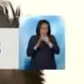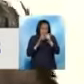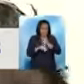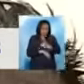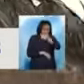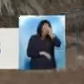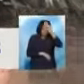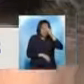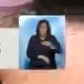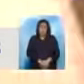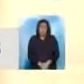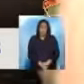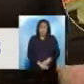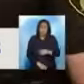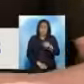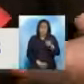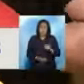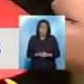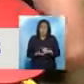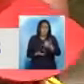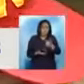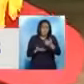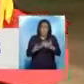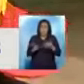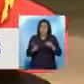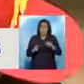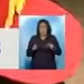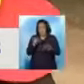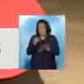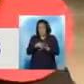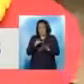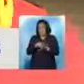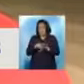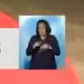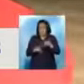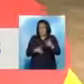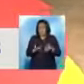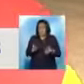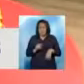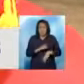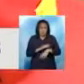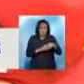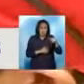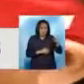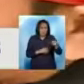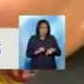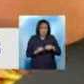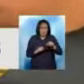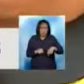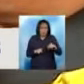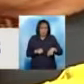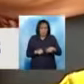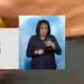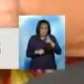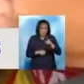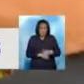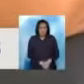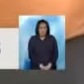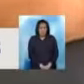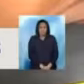ese ignorante. ¿Es un cachorrito? Son solo pertenencias de la señora, son sus sandalias con las que va a caminar cuando efectivamente salga de este agua, ¿no?